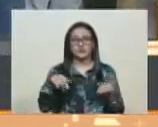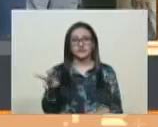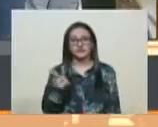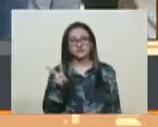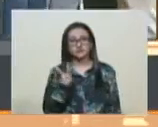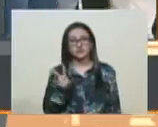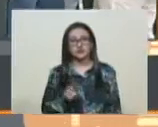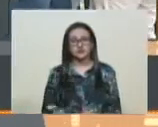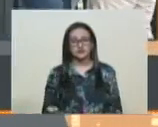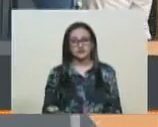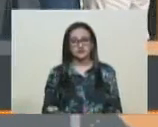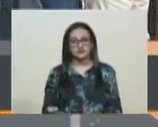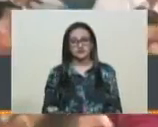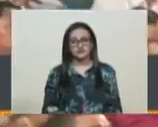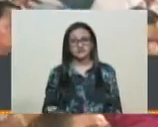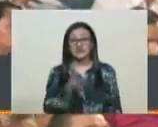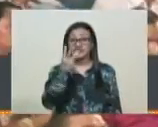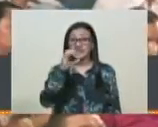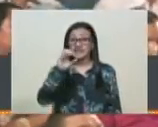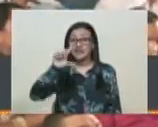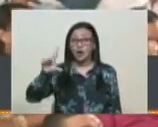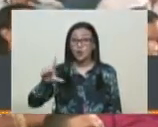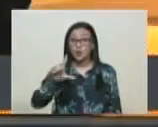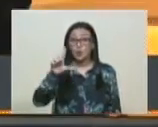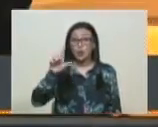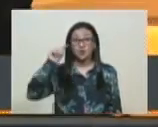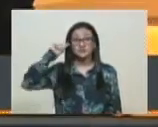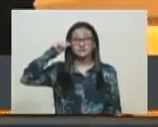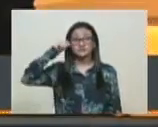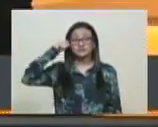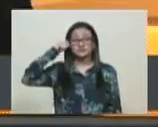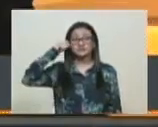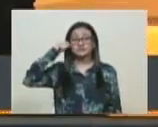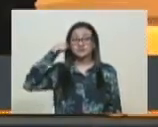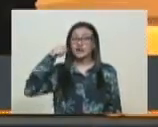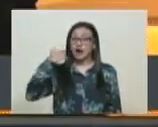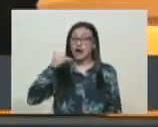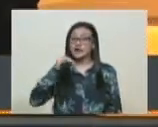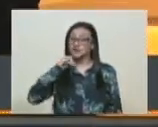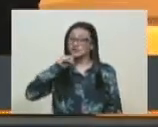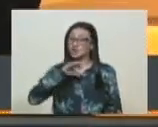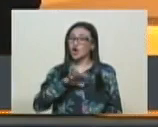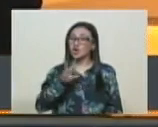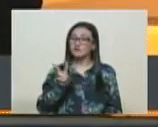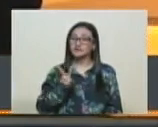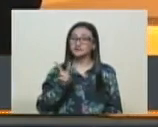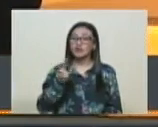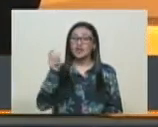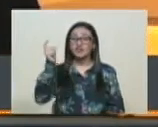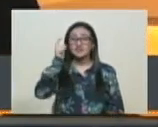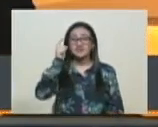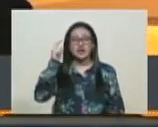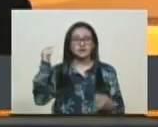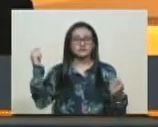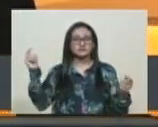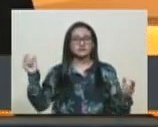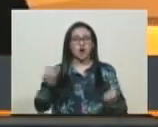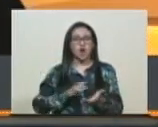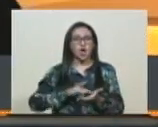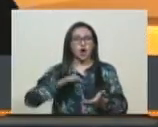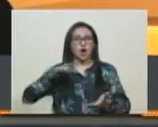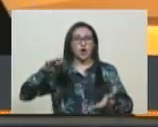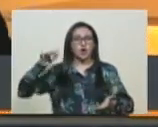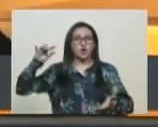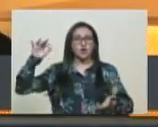El 30 de julio quedó marcada en la historia de Venezuela como un día de gloria, como un día de